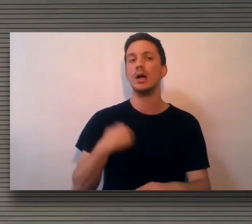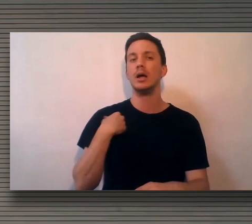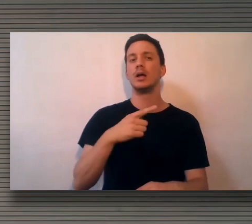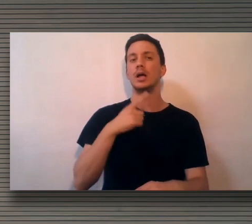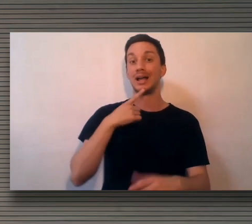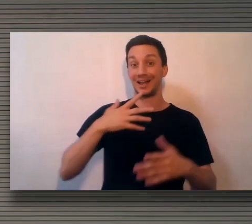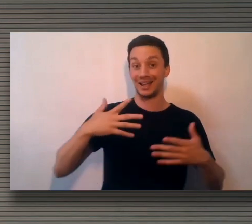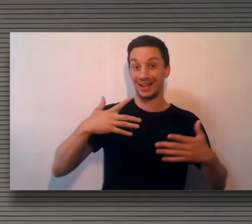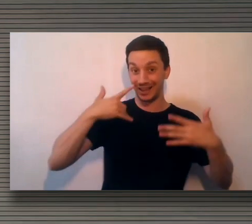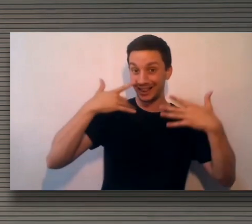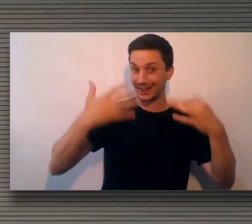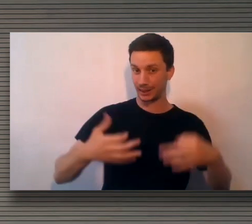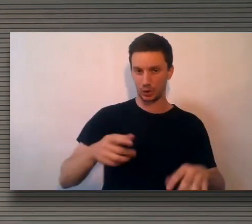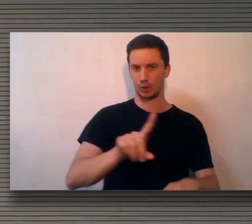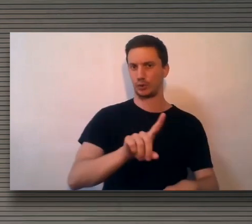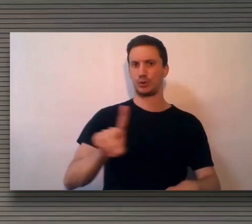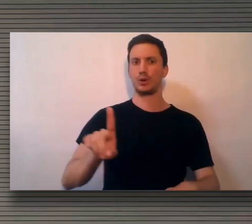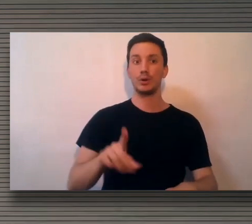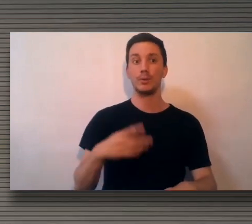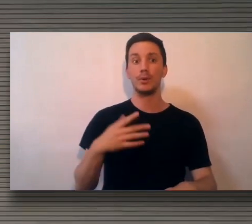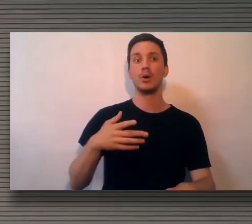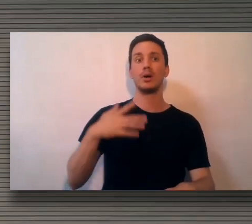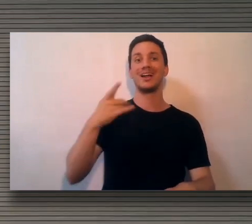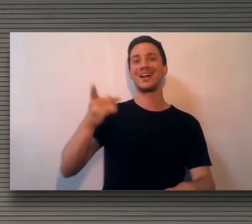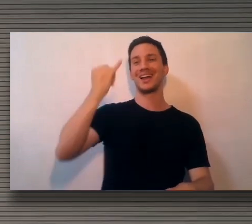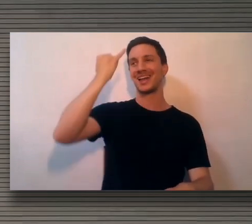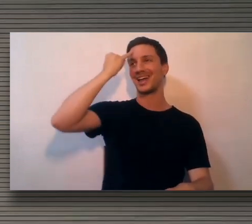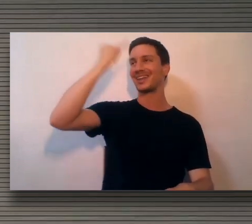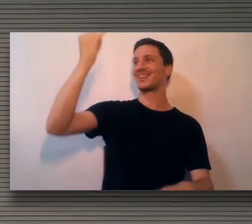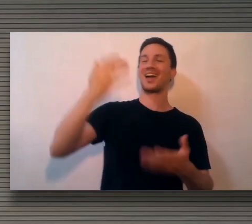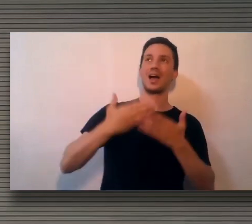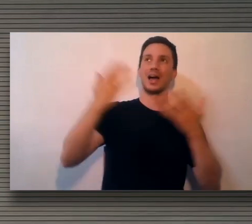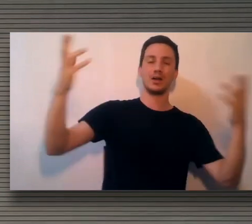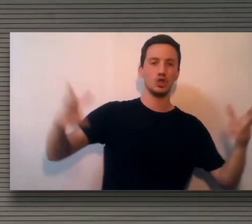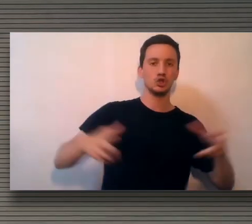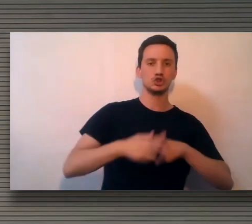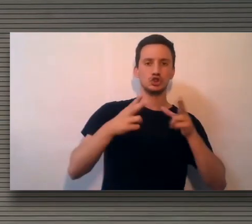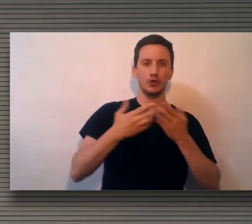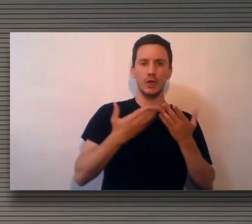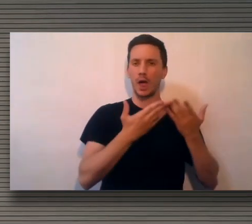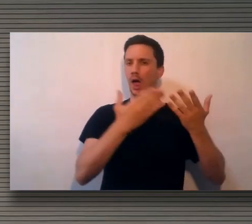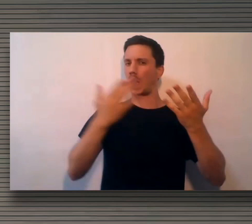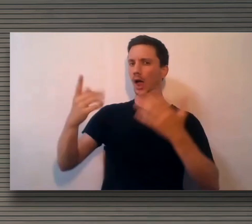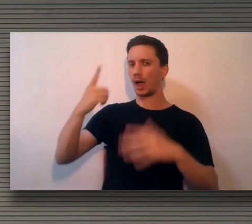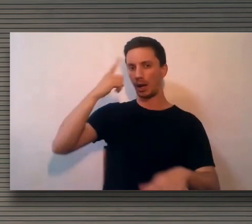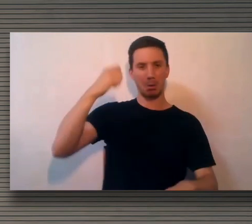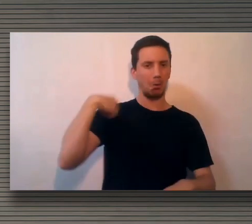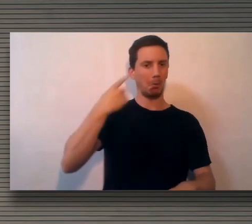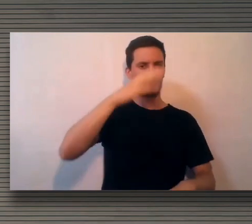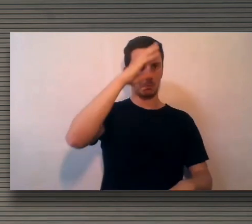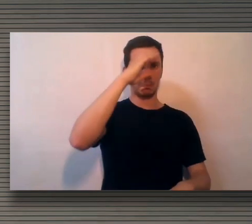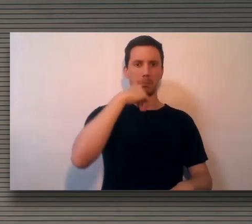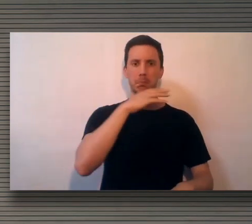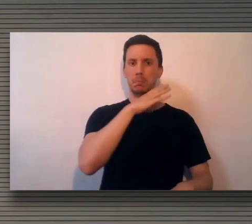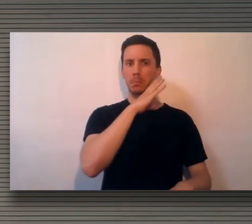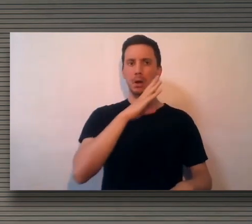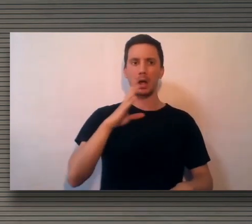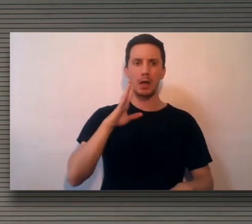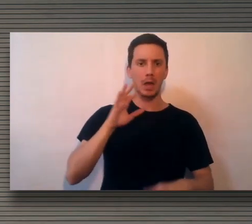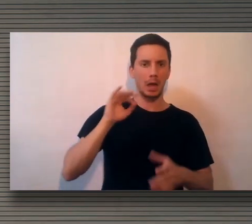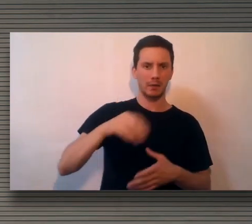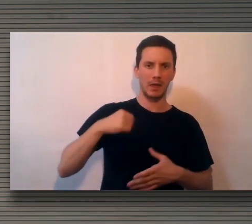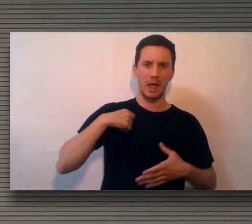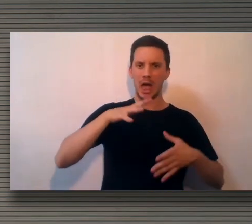hace gracia porque es una idea generalizada, ¿no? Y a veces incluso hay padres que se llevan